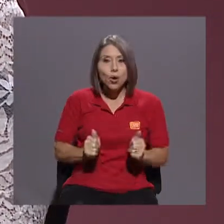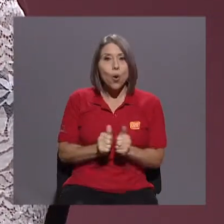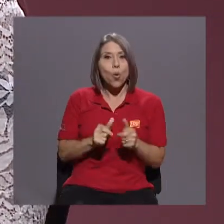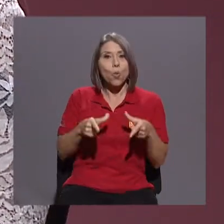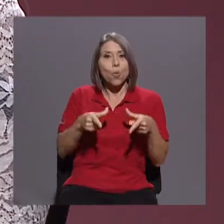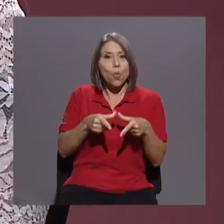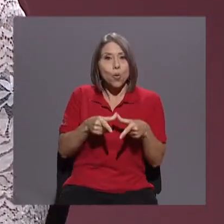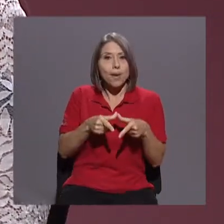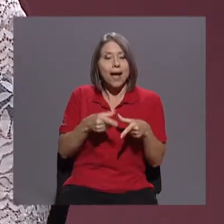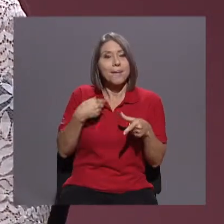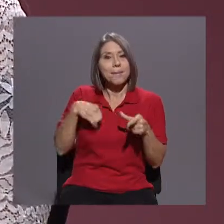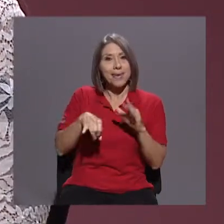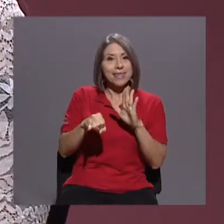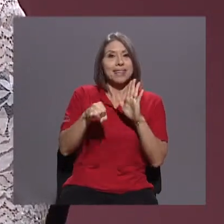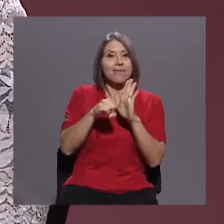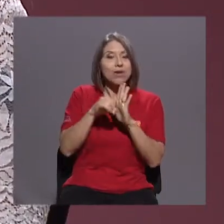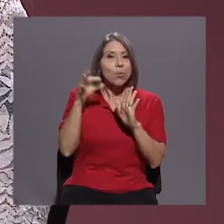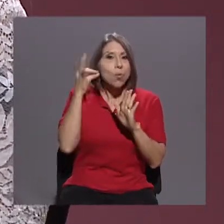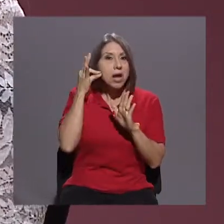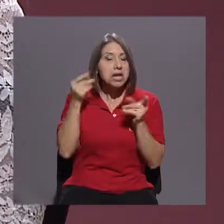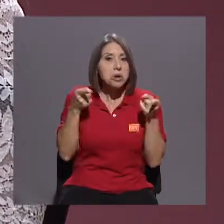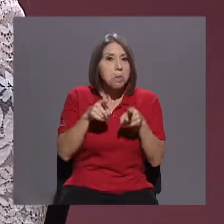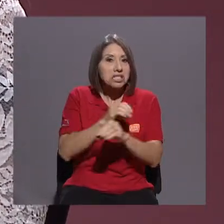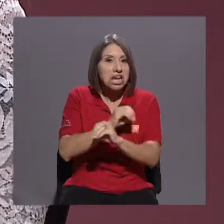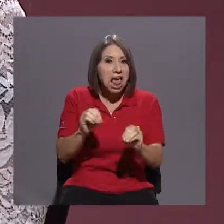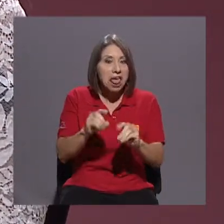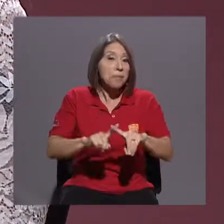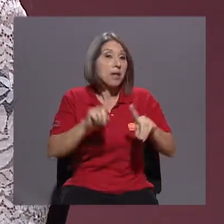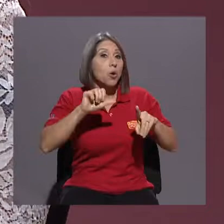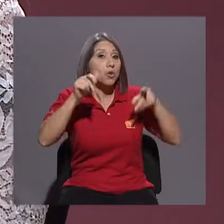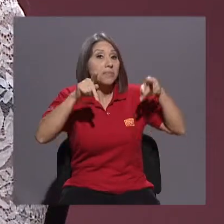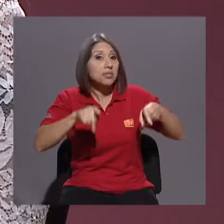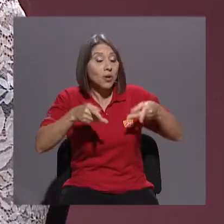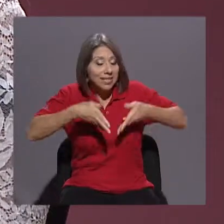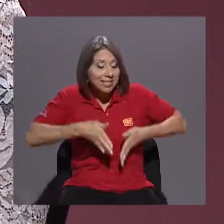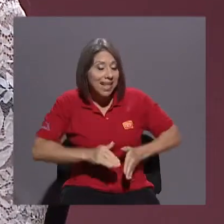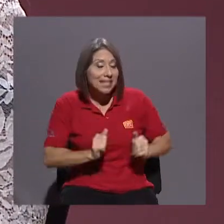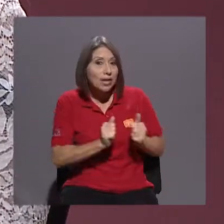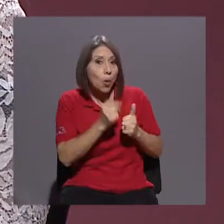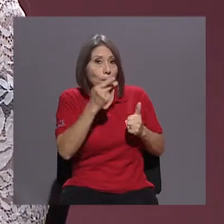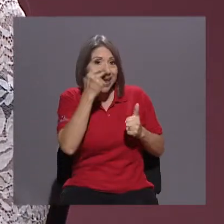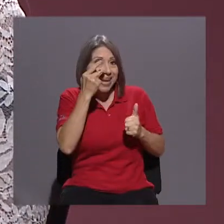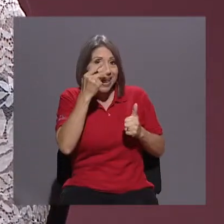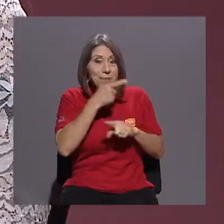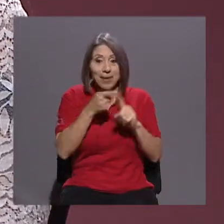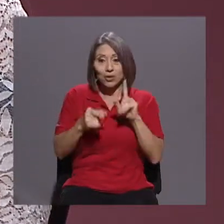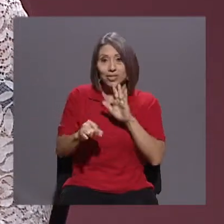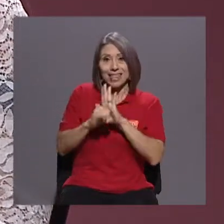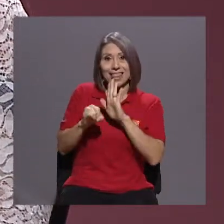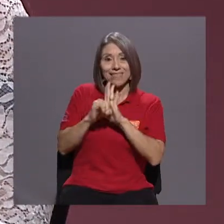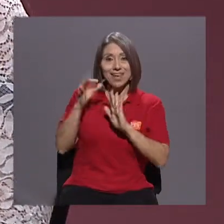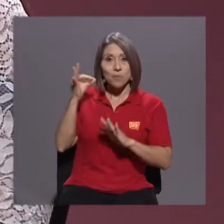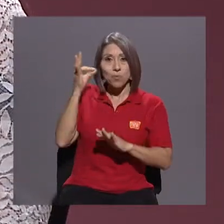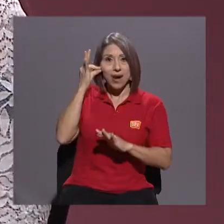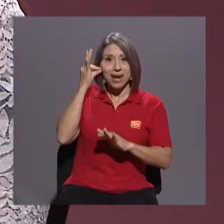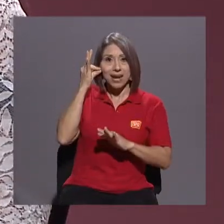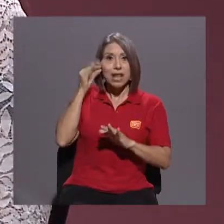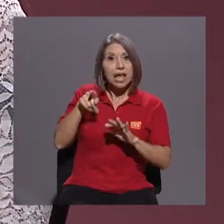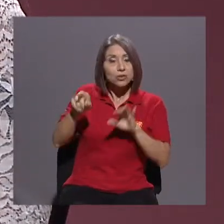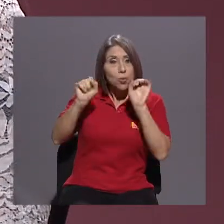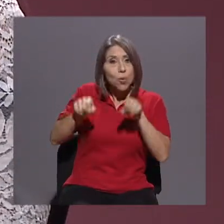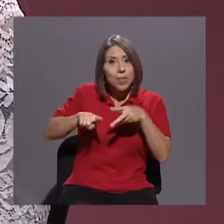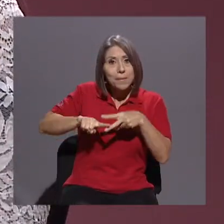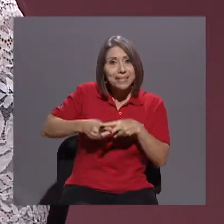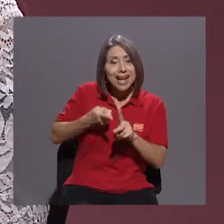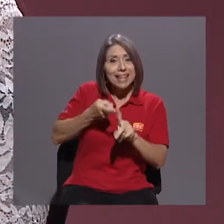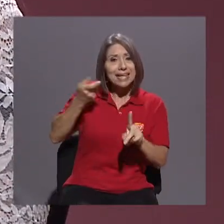no me pasa nada Pero otra persona Si tiene una condición De que nace con un pene Y se identifica mujer Puede empezar A identificarse